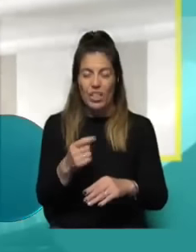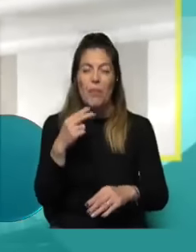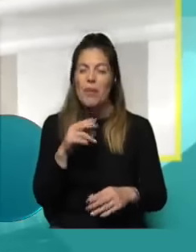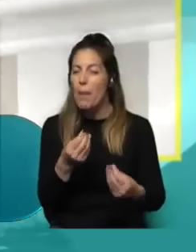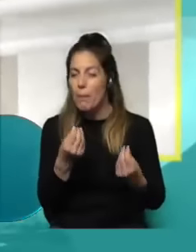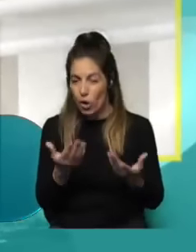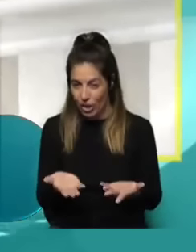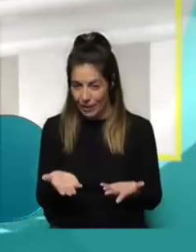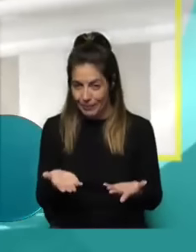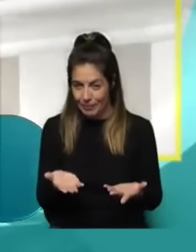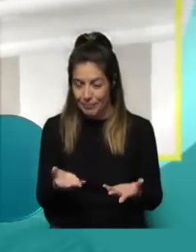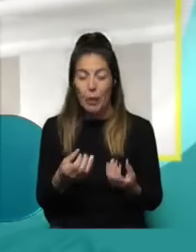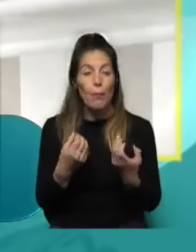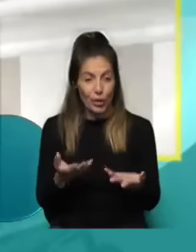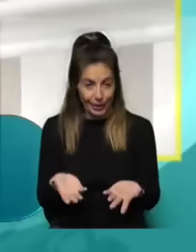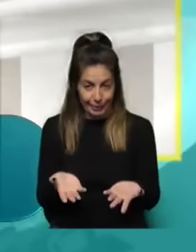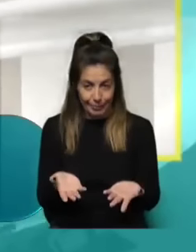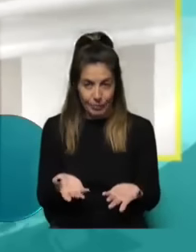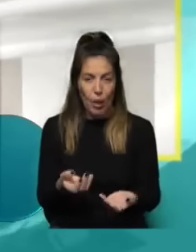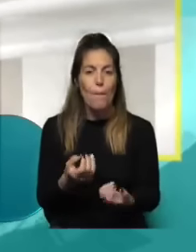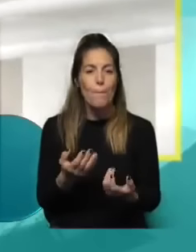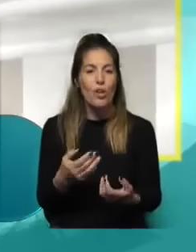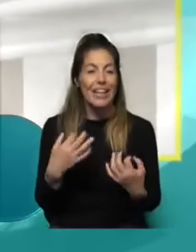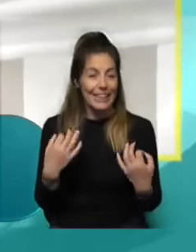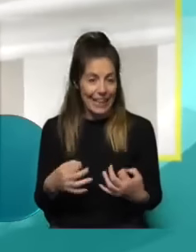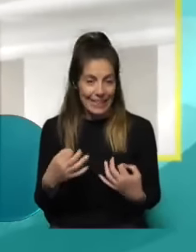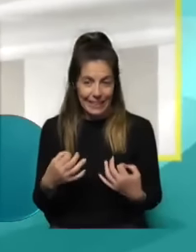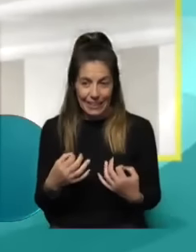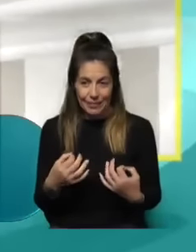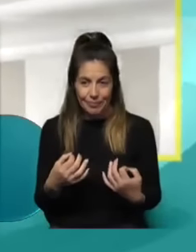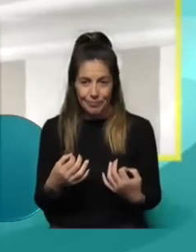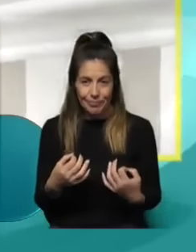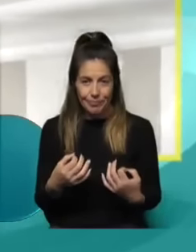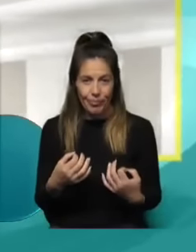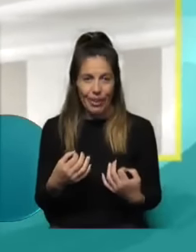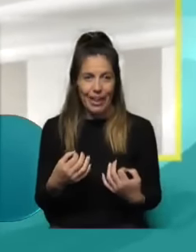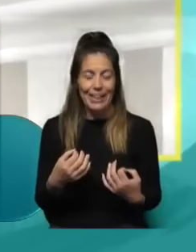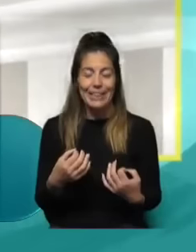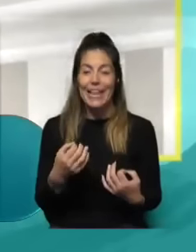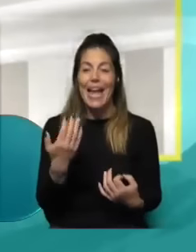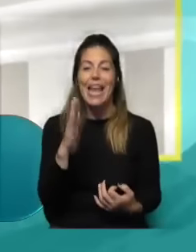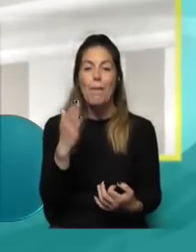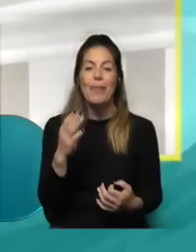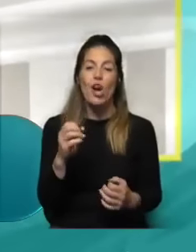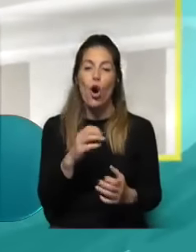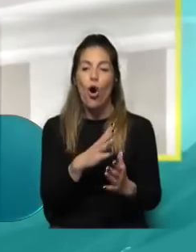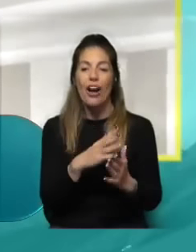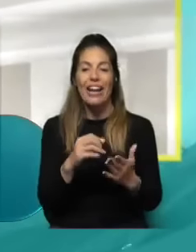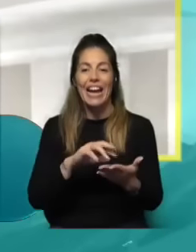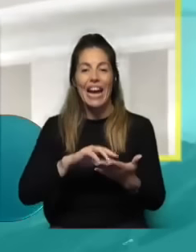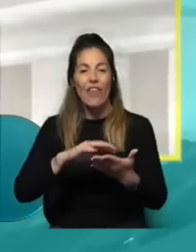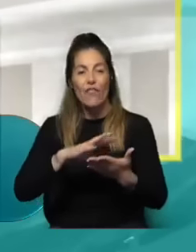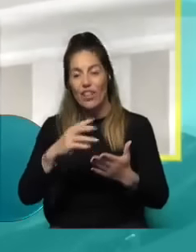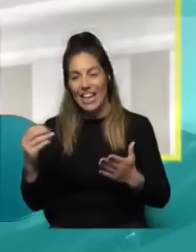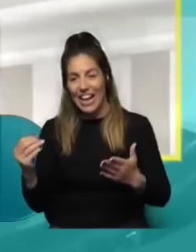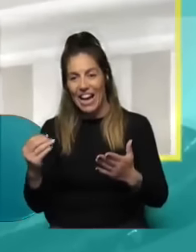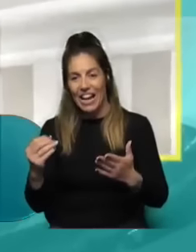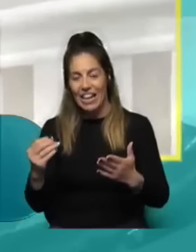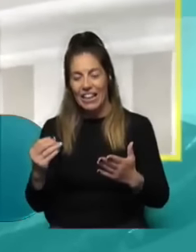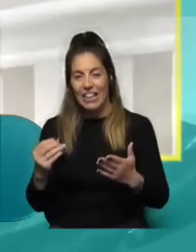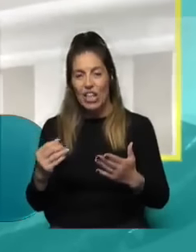qué? ¿Por qué? ¿Por qué? Porque en realidad hay el espejo refleja, ¿no? Y lo que está detrás queda rechazado.